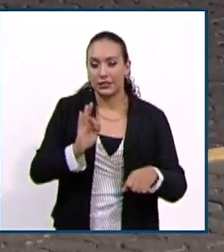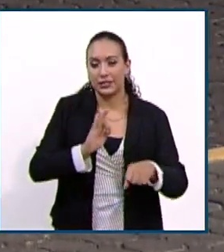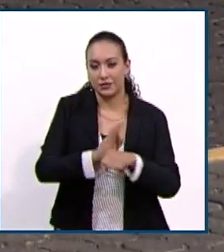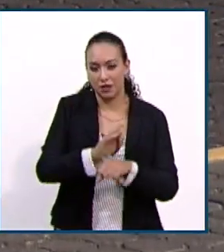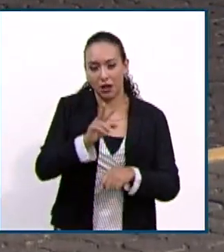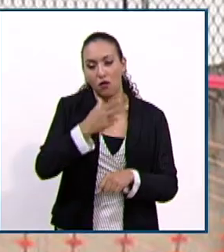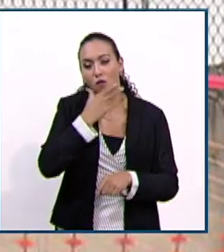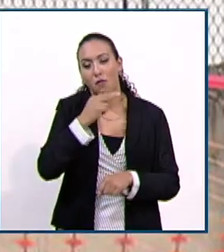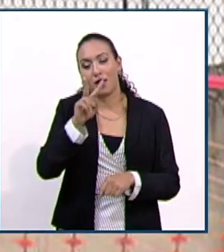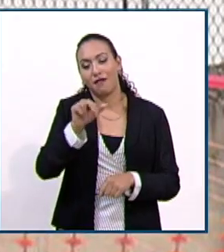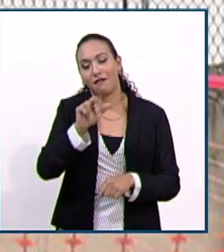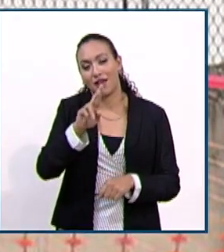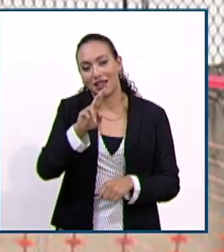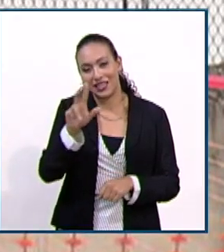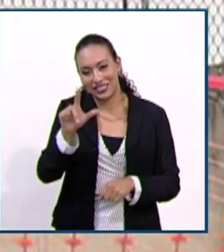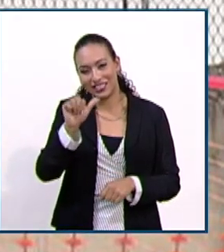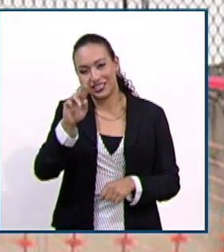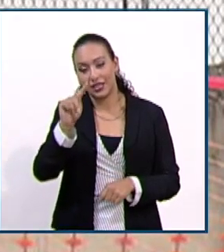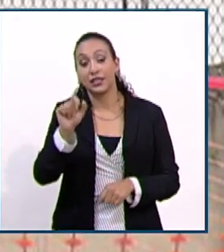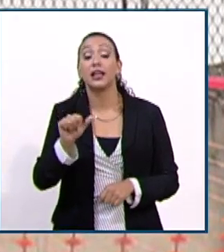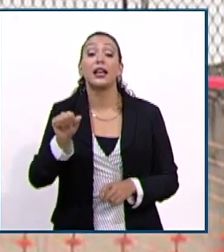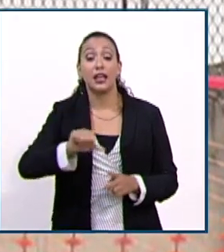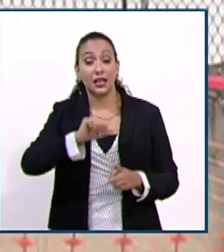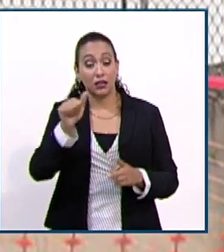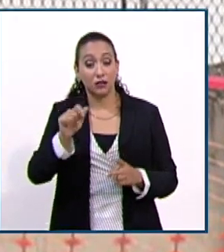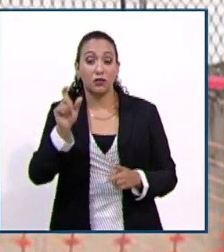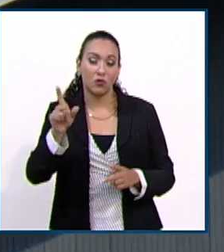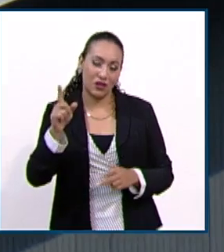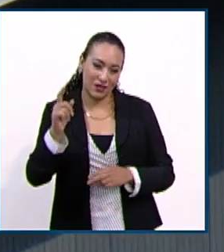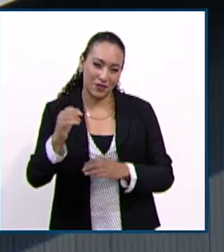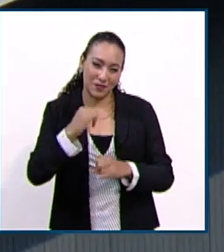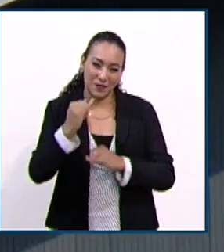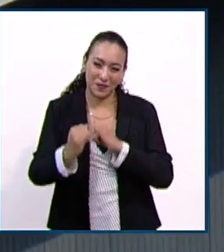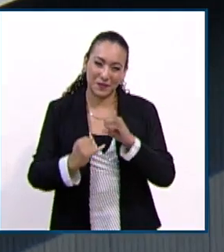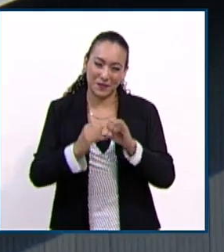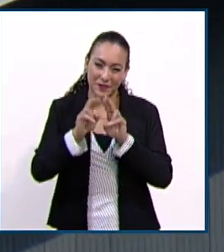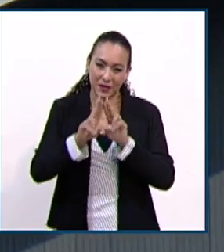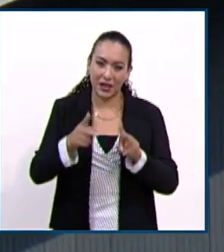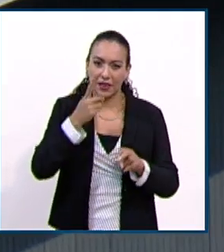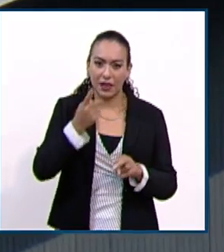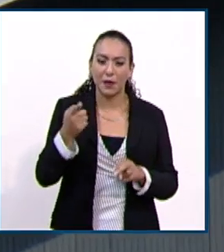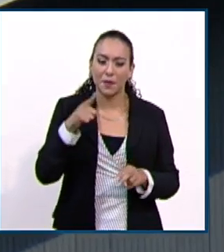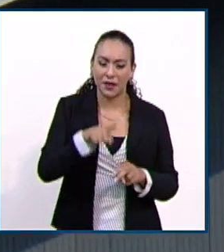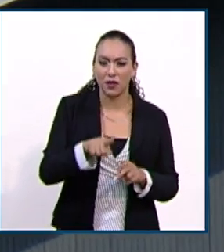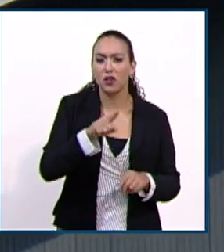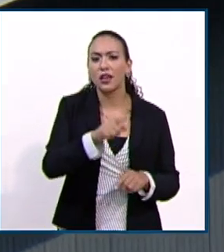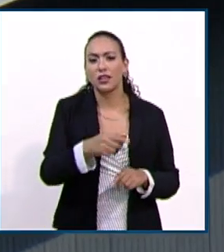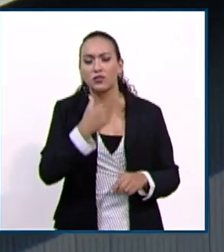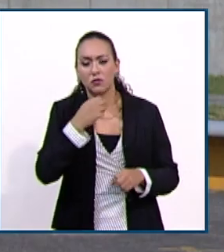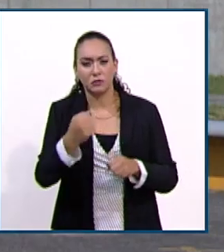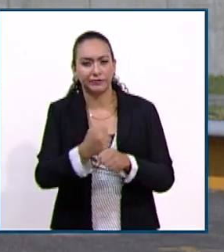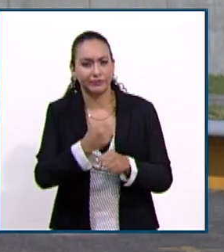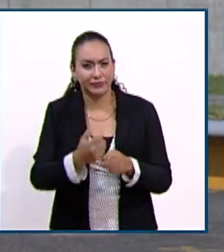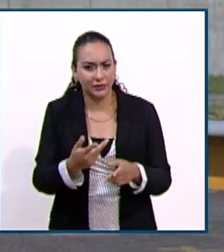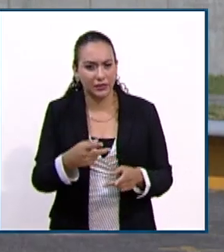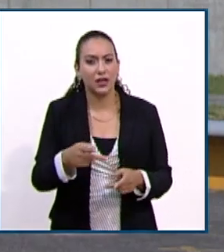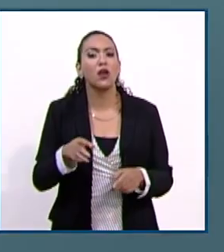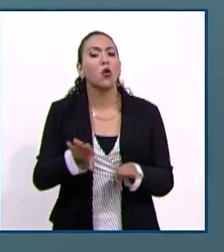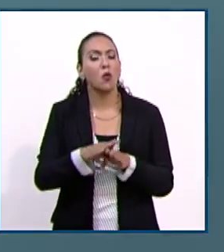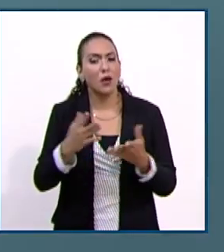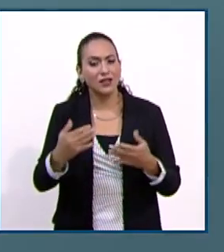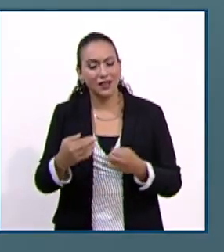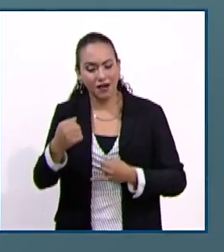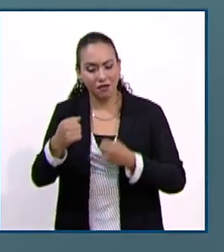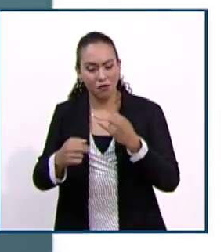la recomendación del Comité contra la Tortura de Naciones Unidas, que determinó se impusiera una medida cautelar distinta, tomando en cuenta